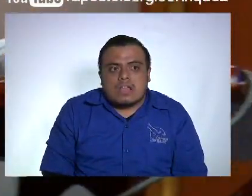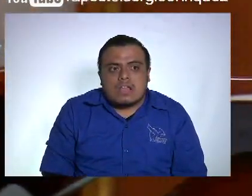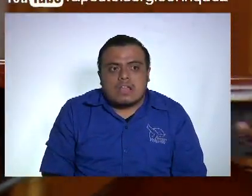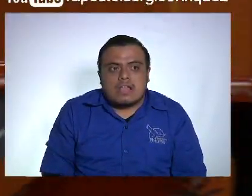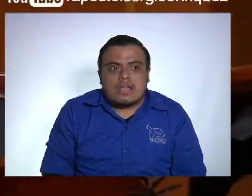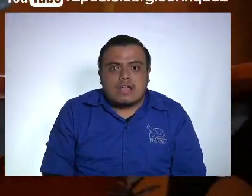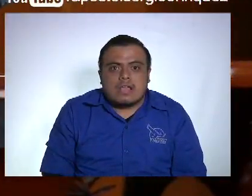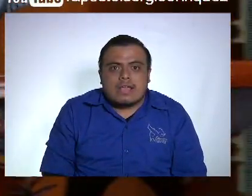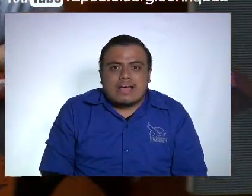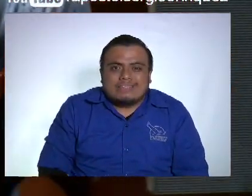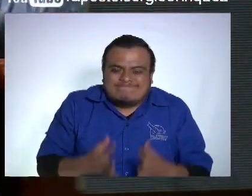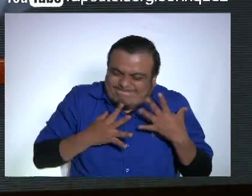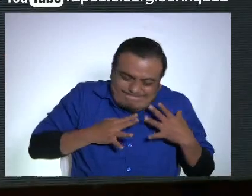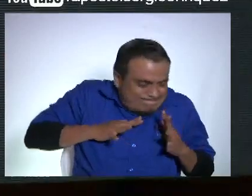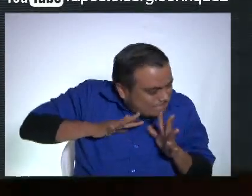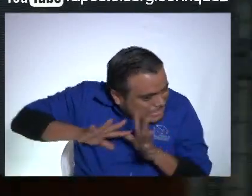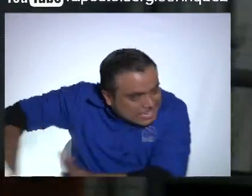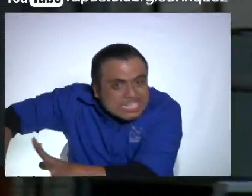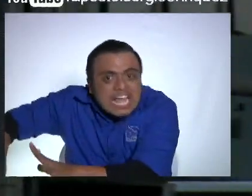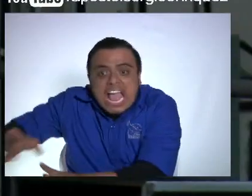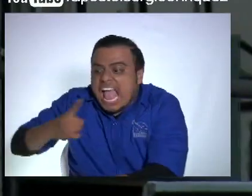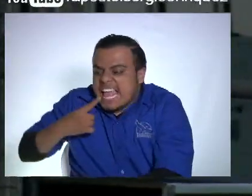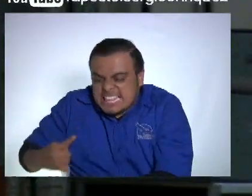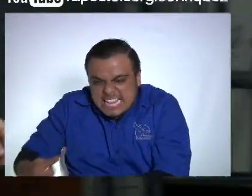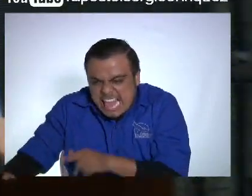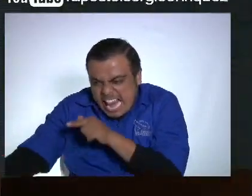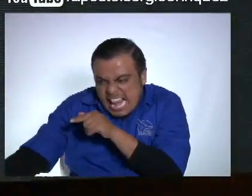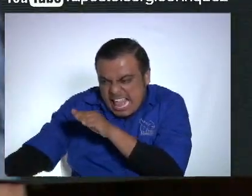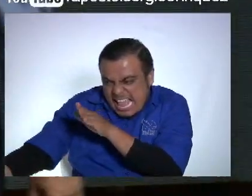dile al enemigo: estás vencido.